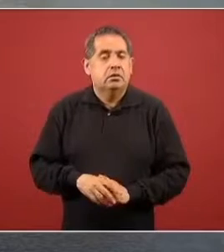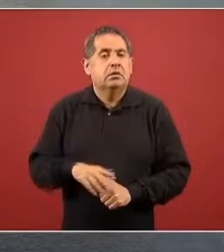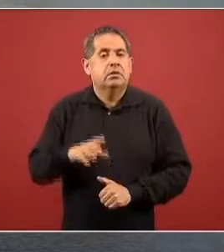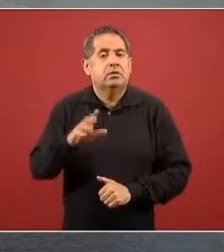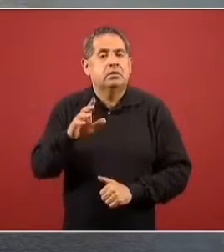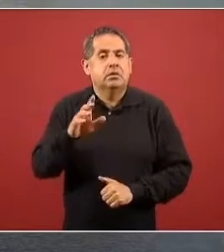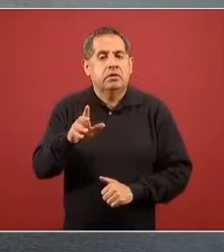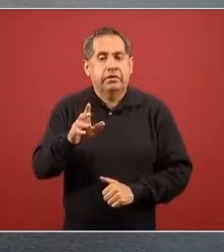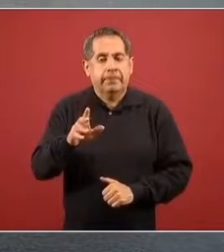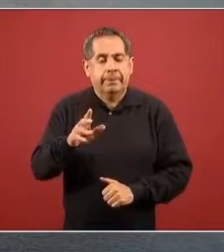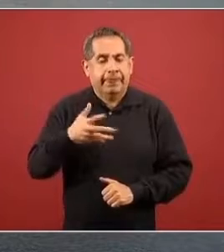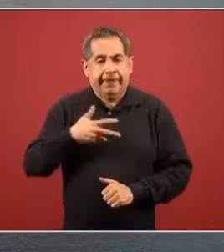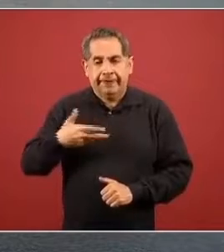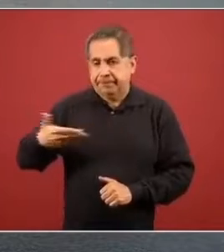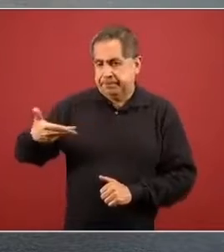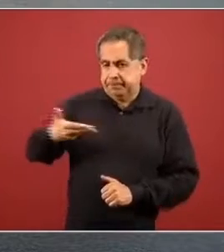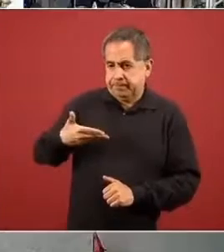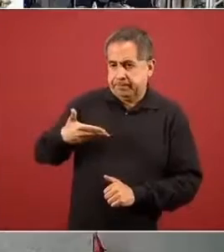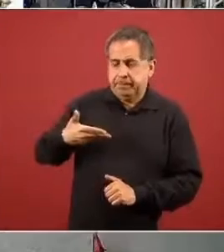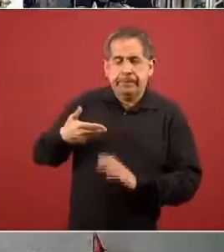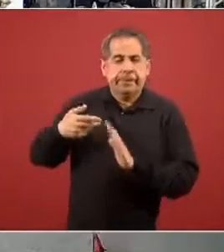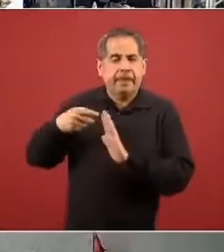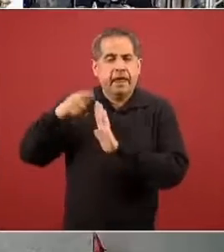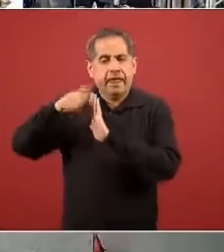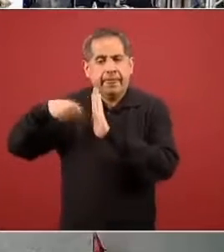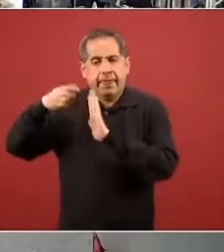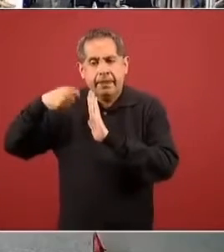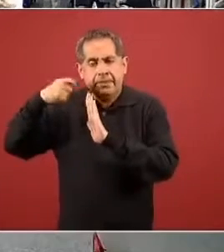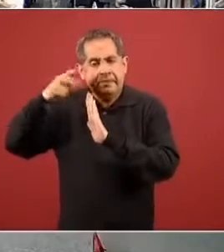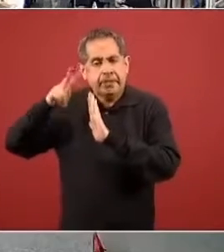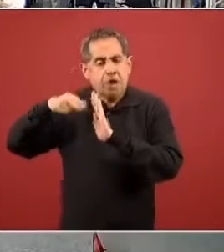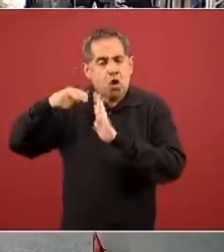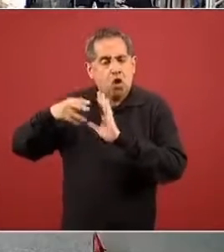Tenemos la solicitud de un video